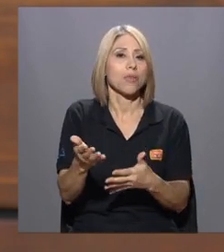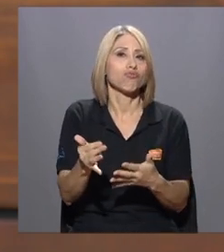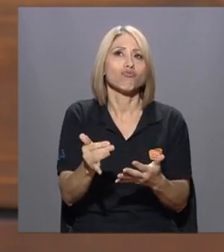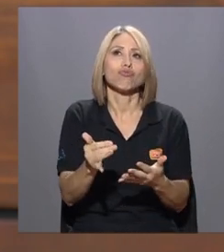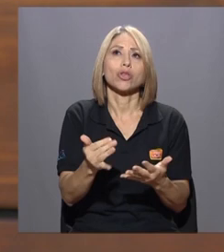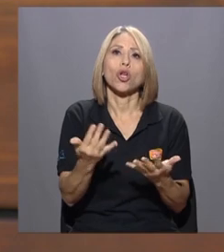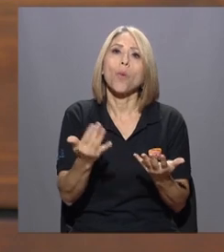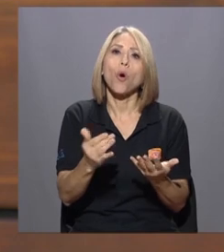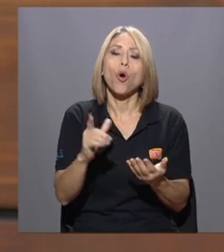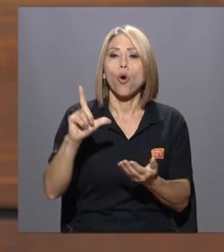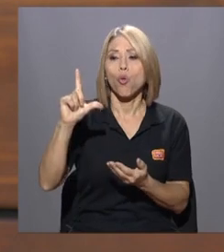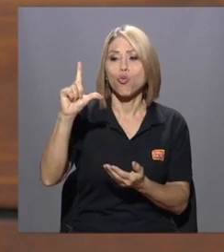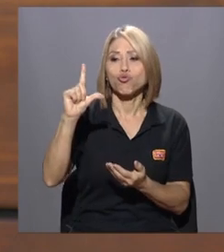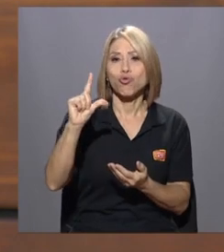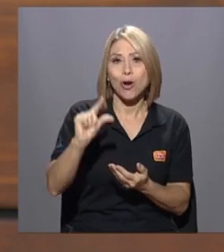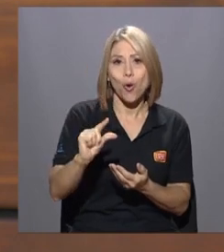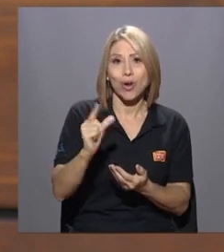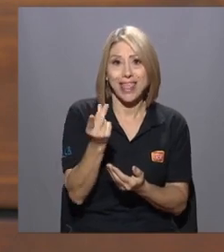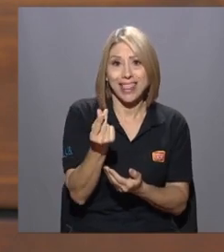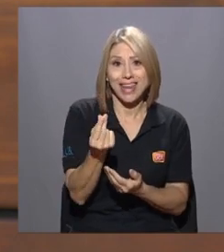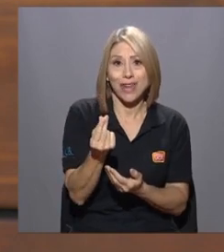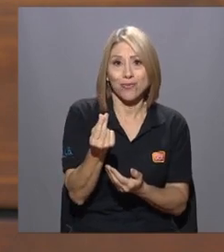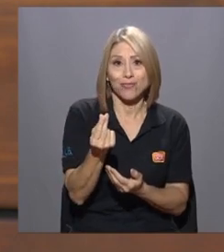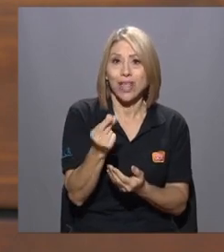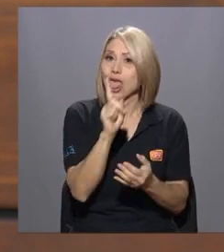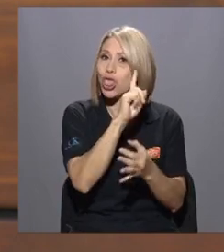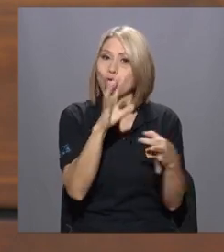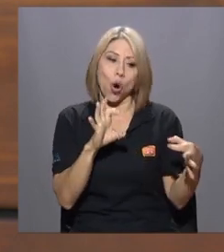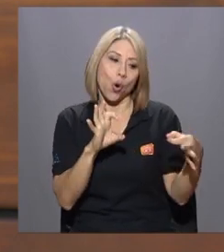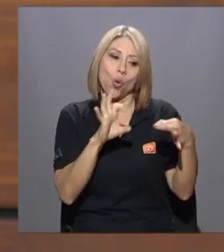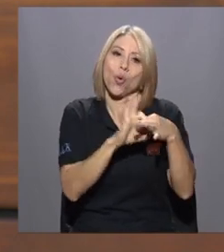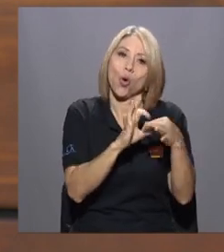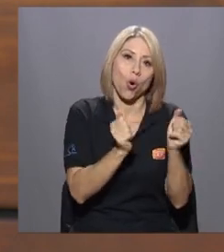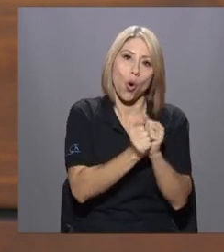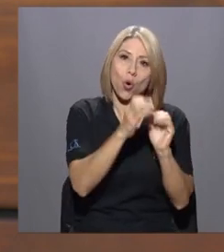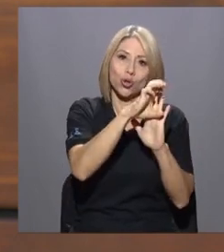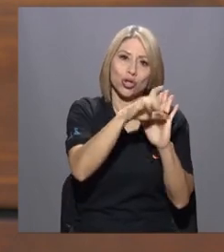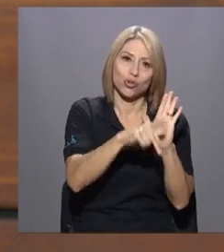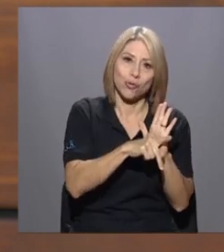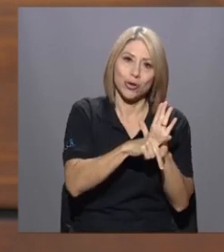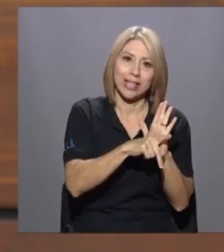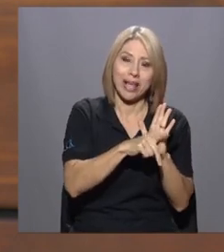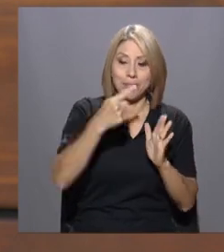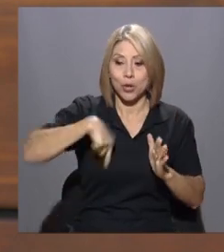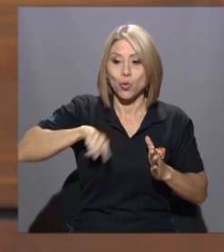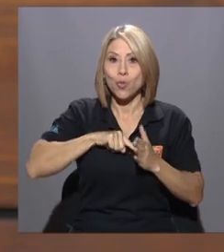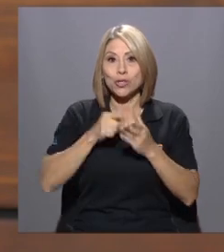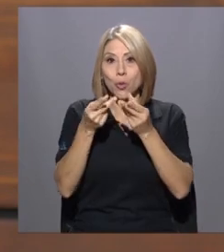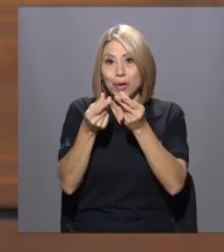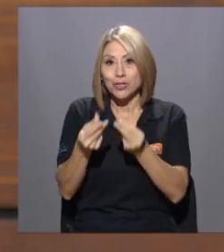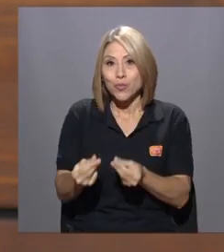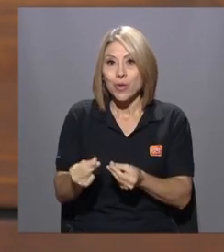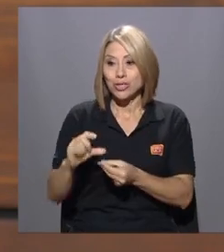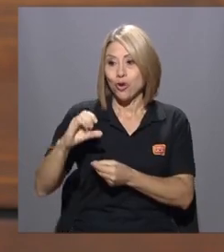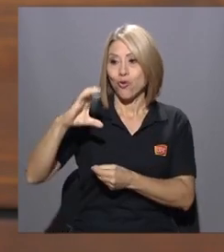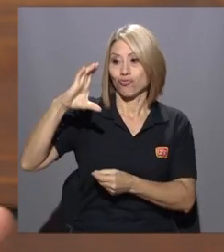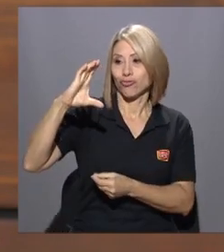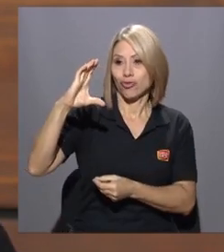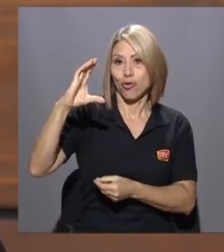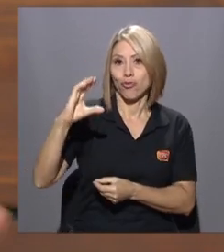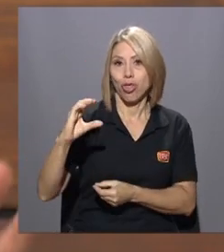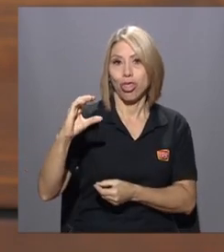recorte inconstitucional de nuestro presupuesto, sino porque además en